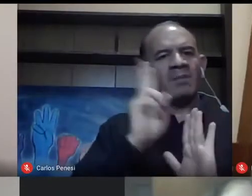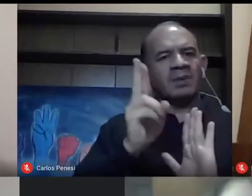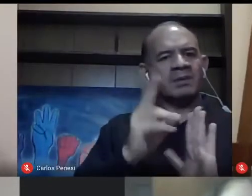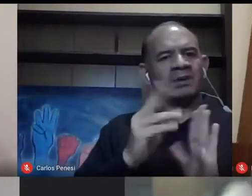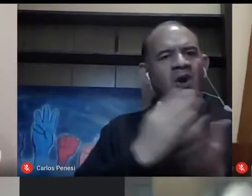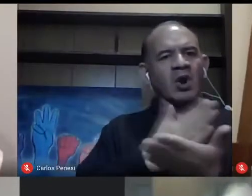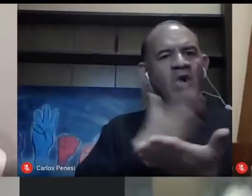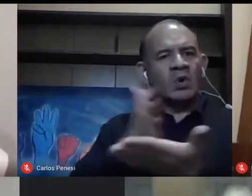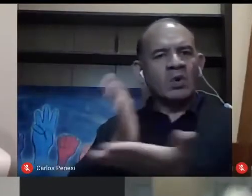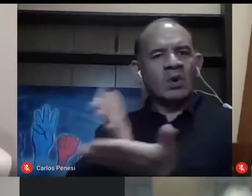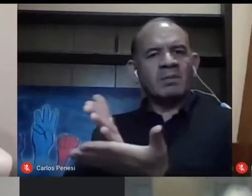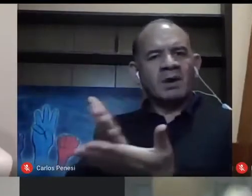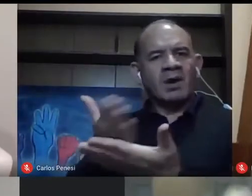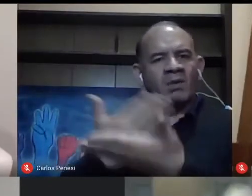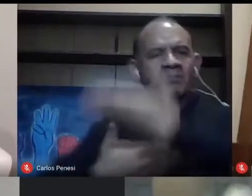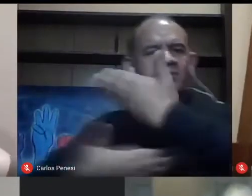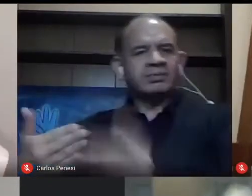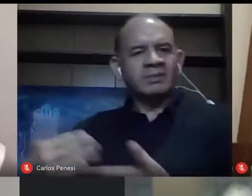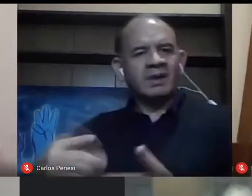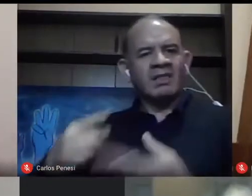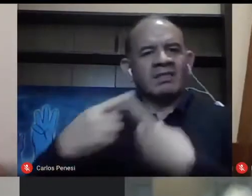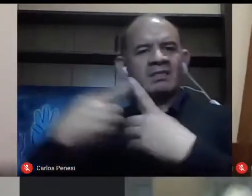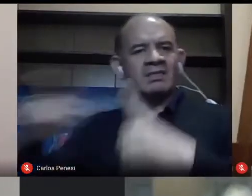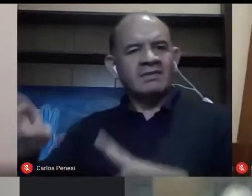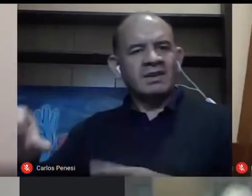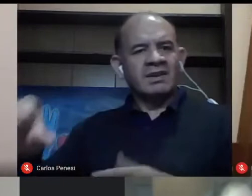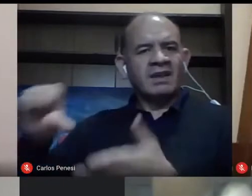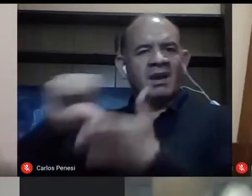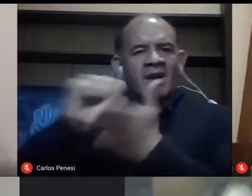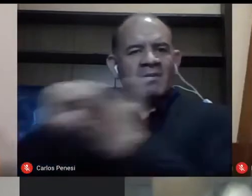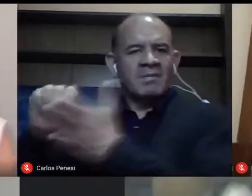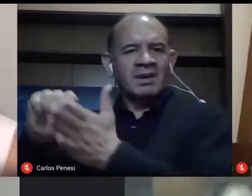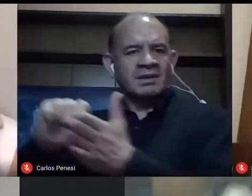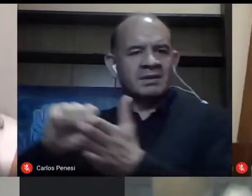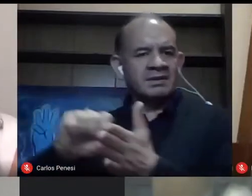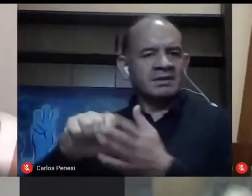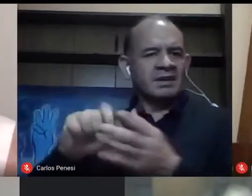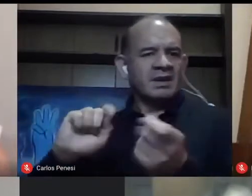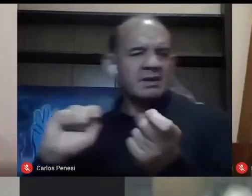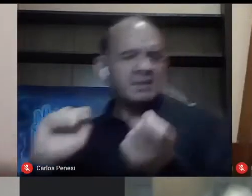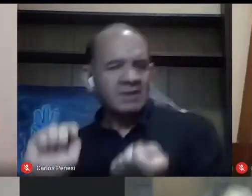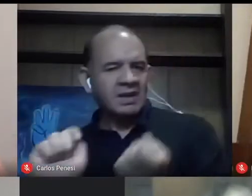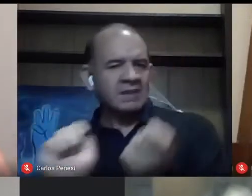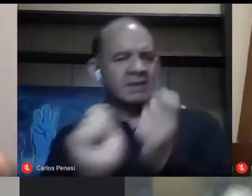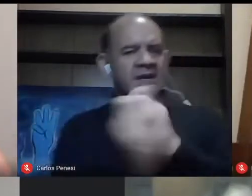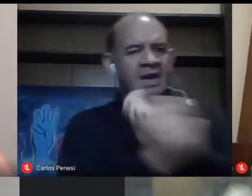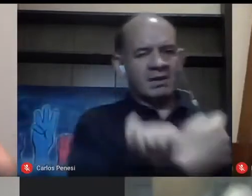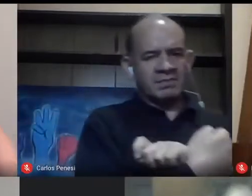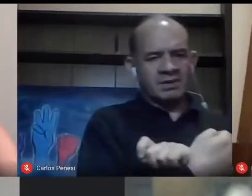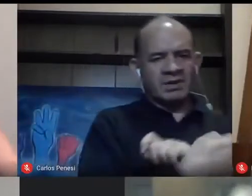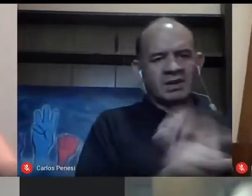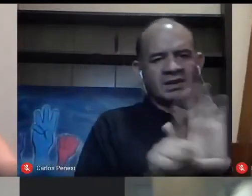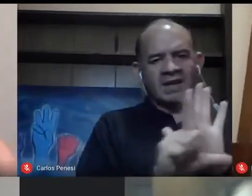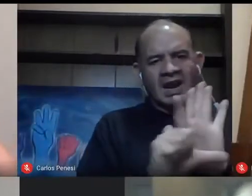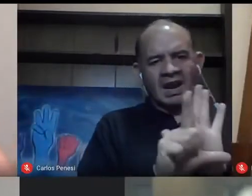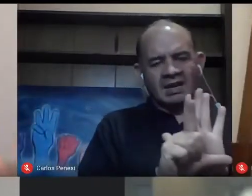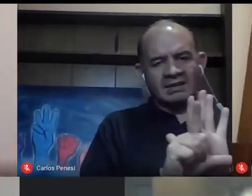el intercambio entre naciones. Esta modificación de la ley, que ahora debe ser